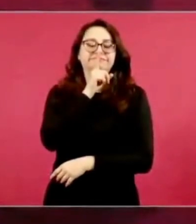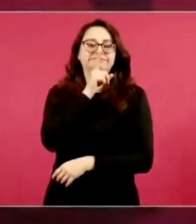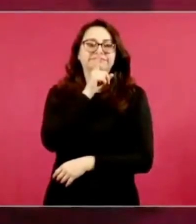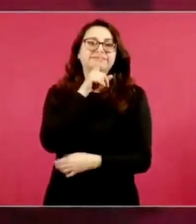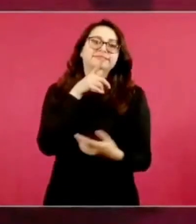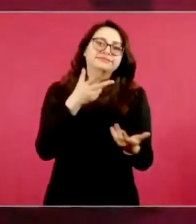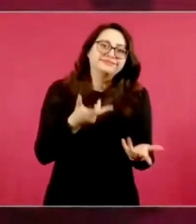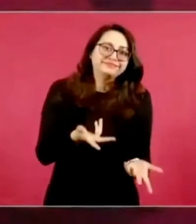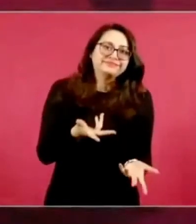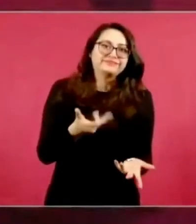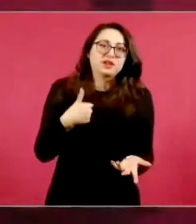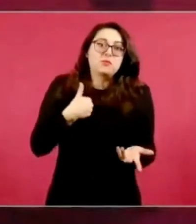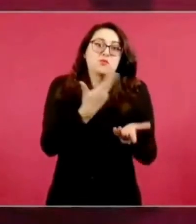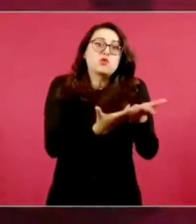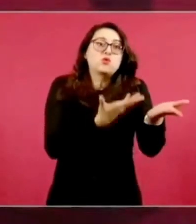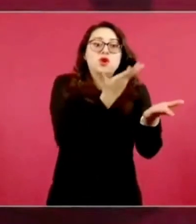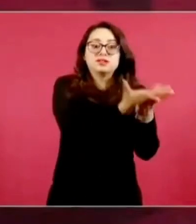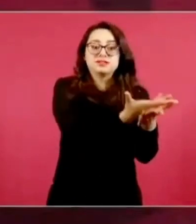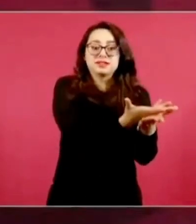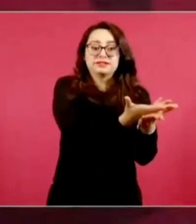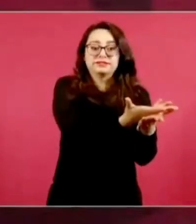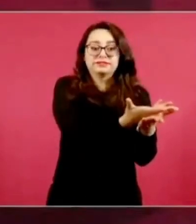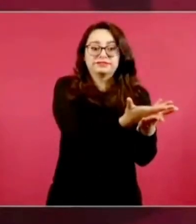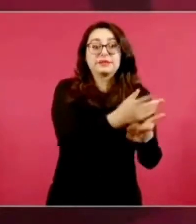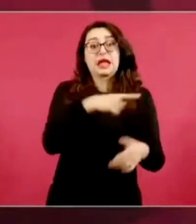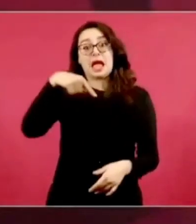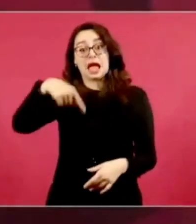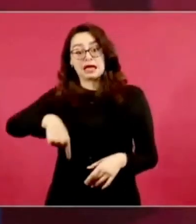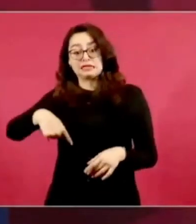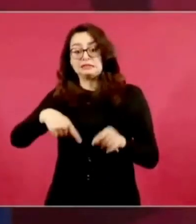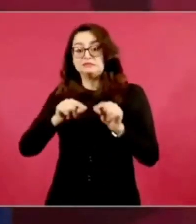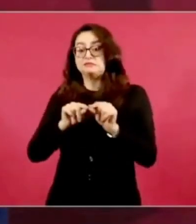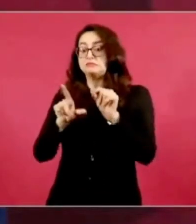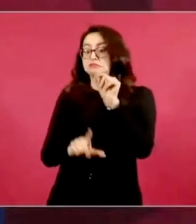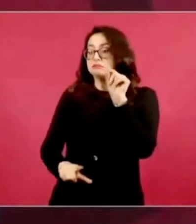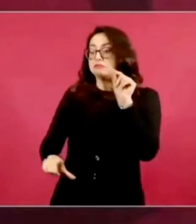algo excepcional en nuestras familias.